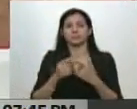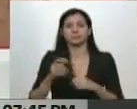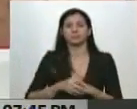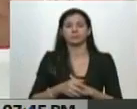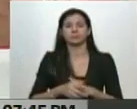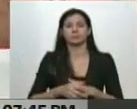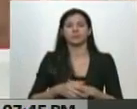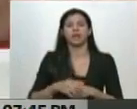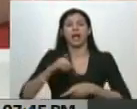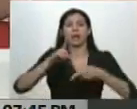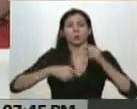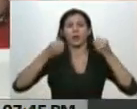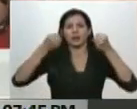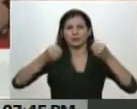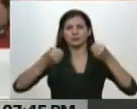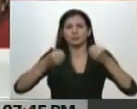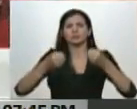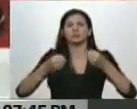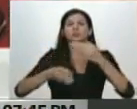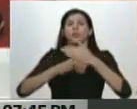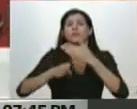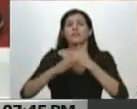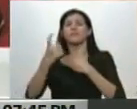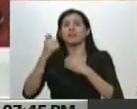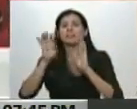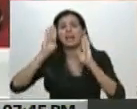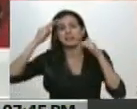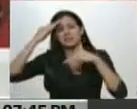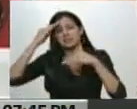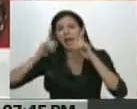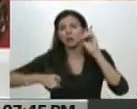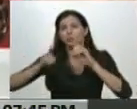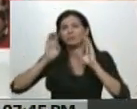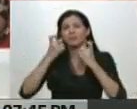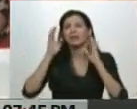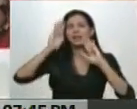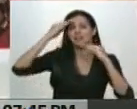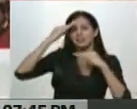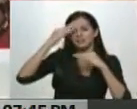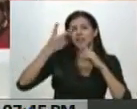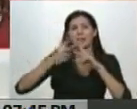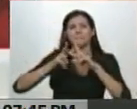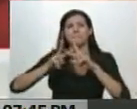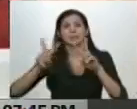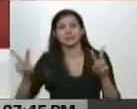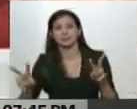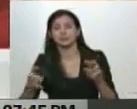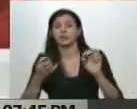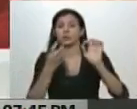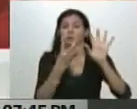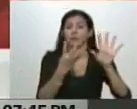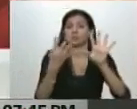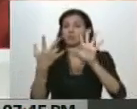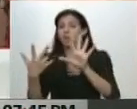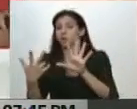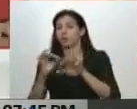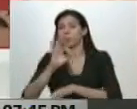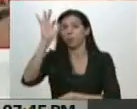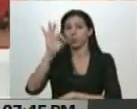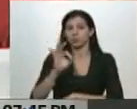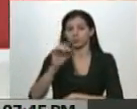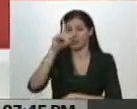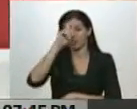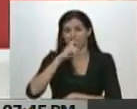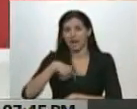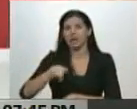están todavía dentro de los planes para ser abordados y lograr con ellos el 98% que tenemos previsto para este